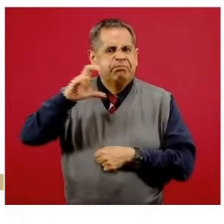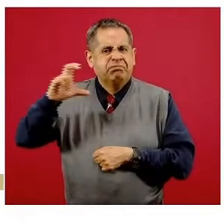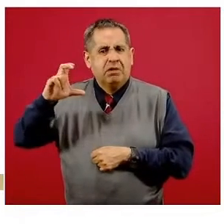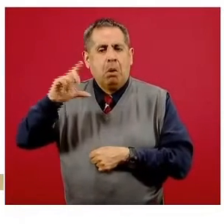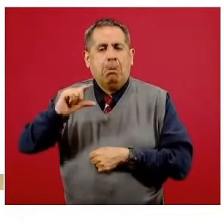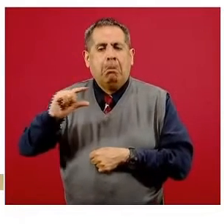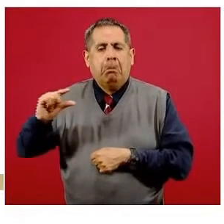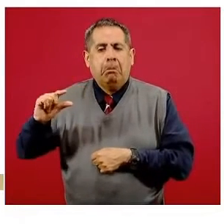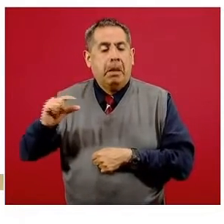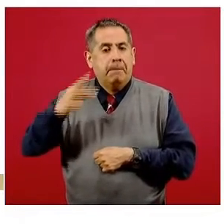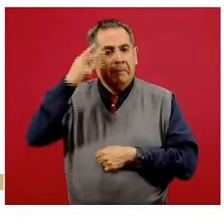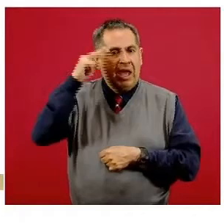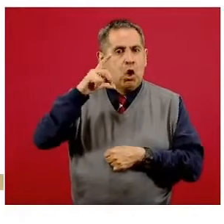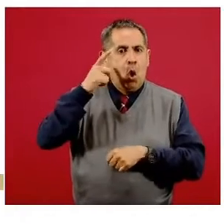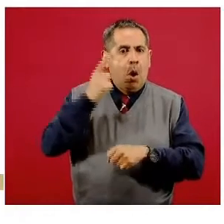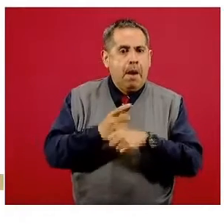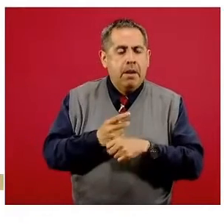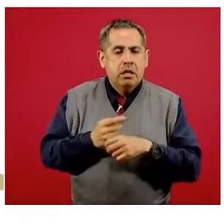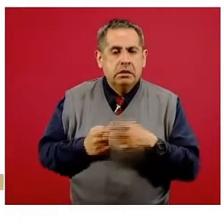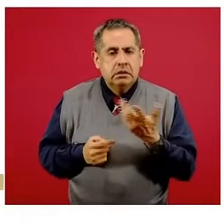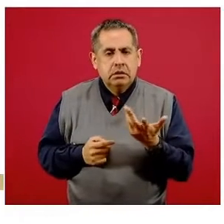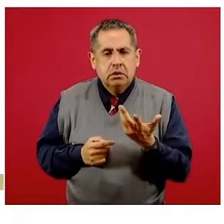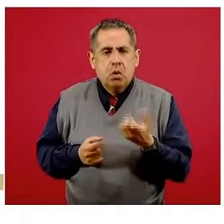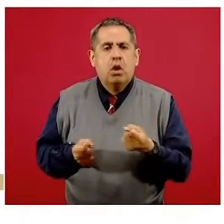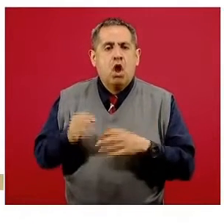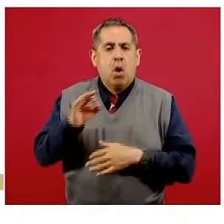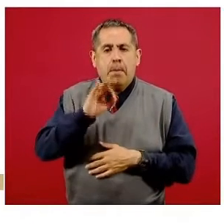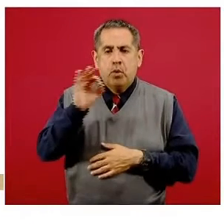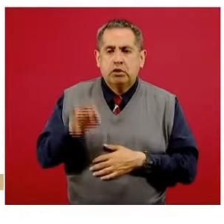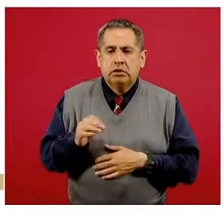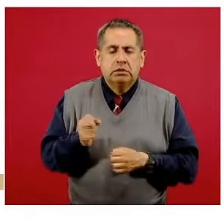y el porcentaje